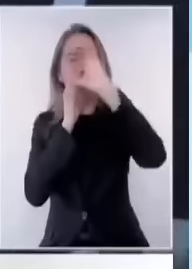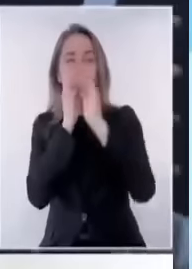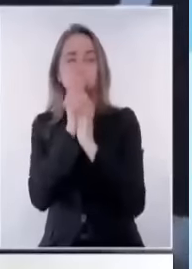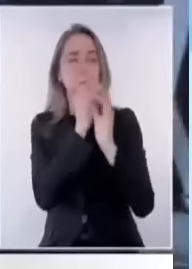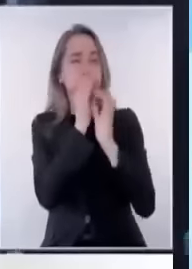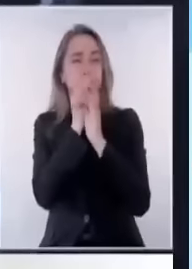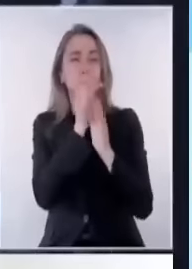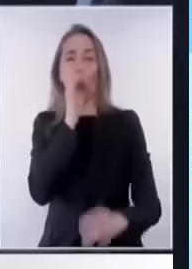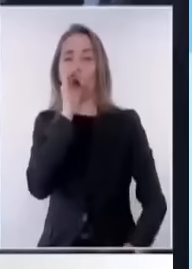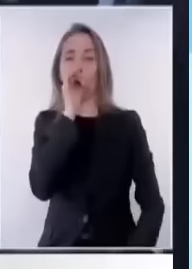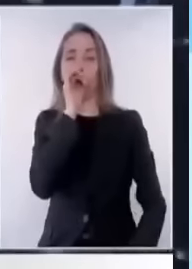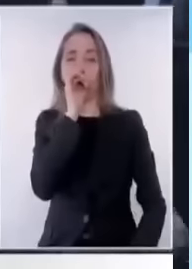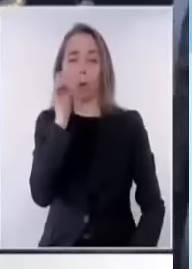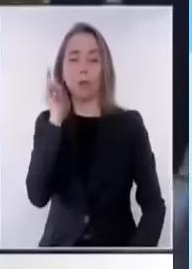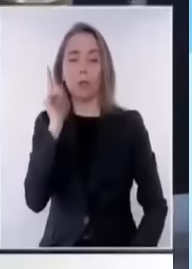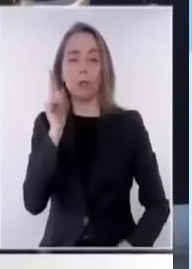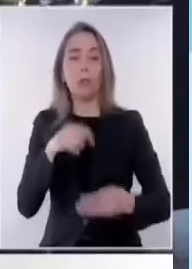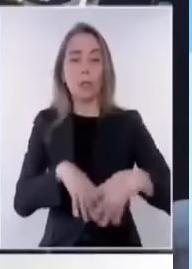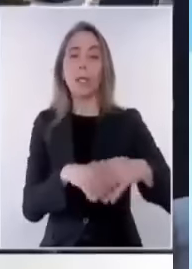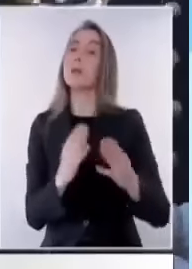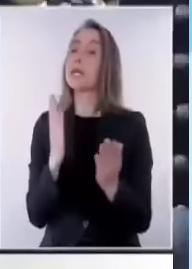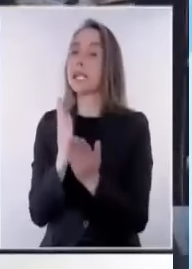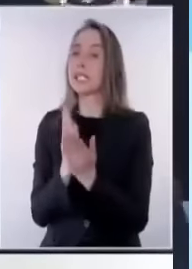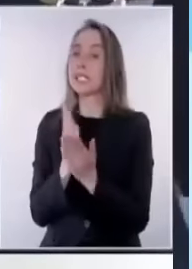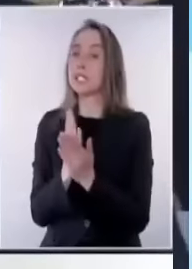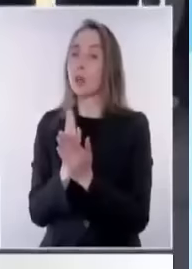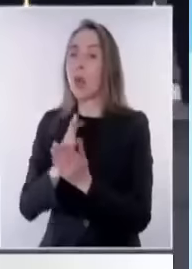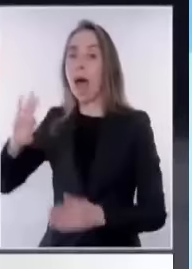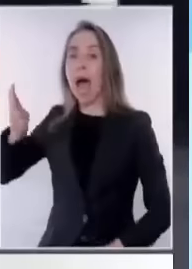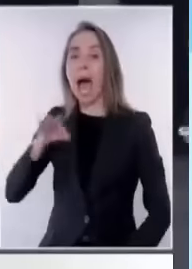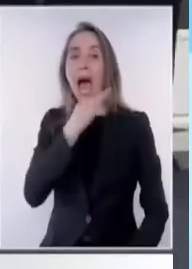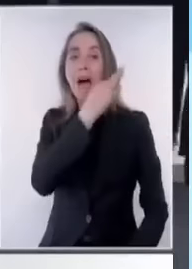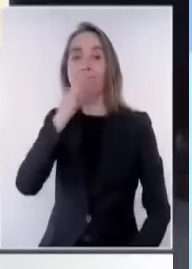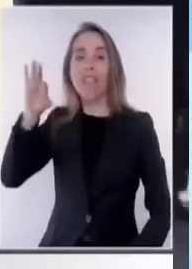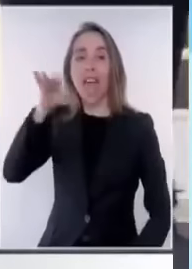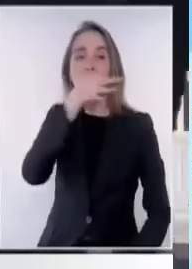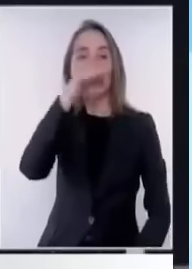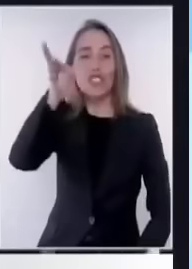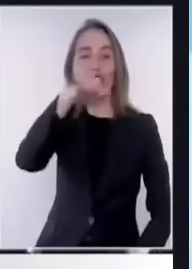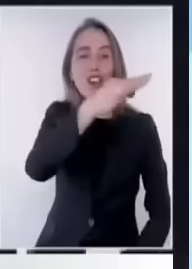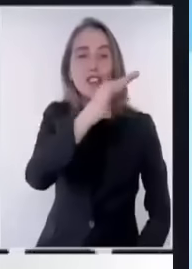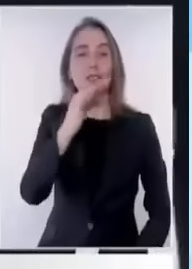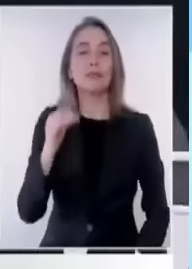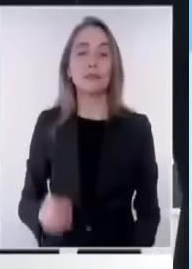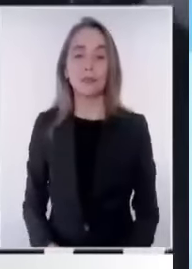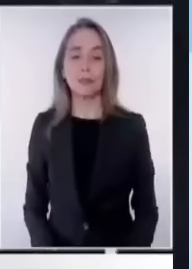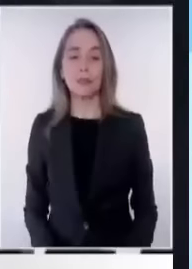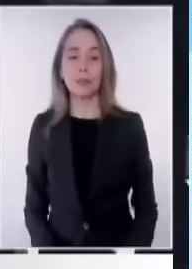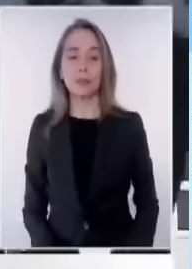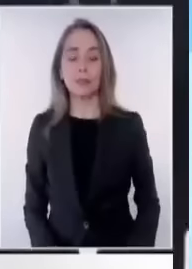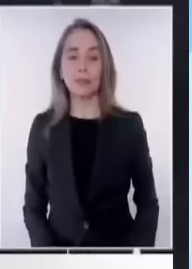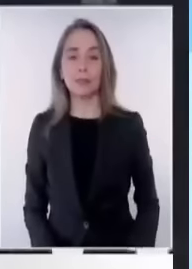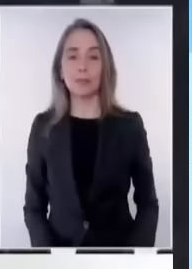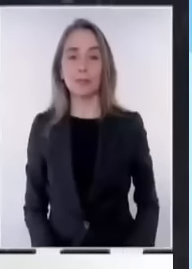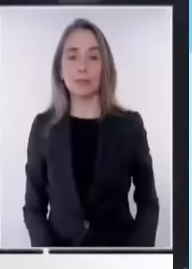Los uniformes son de la escuela impresionante. Son maravillosos,